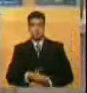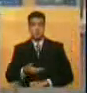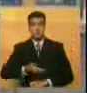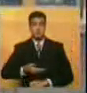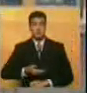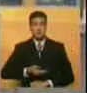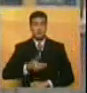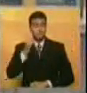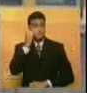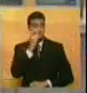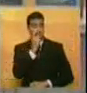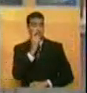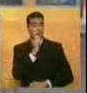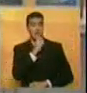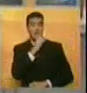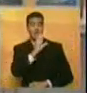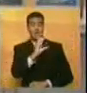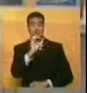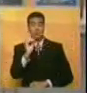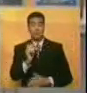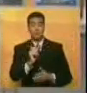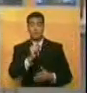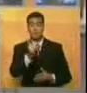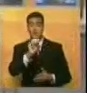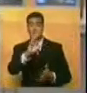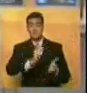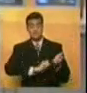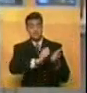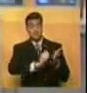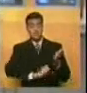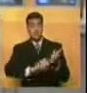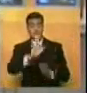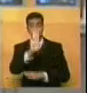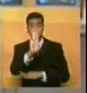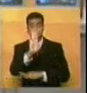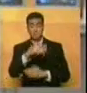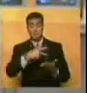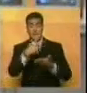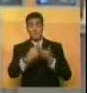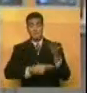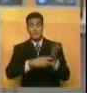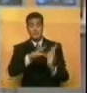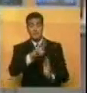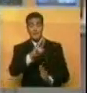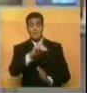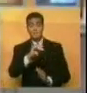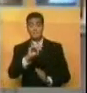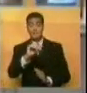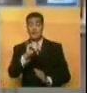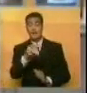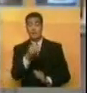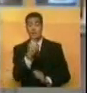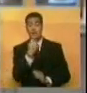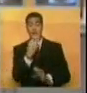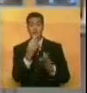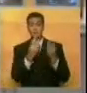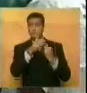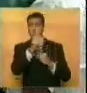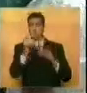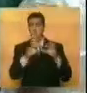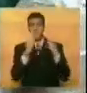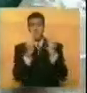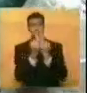El alcalde del municipio de Sucre, Carlos Ocariz, entregó 15 cartas de compromiso para iniciar el plan Mi Jaragual, dando recursos a 7 familias damnificadas por las